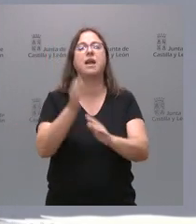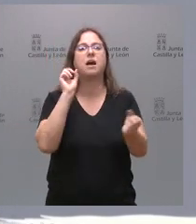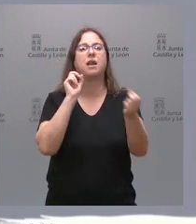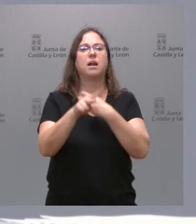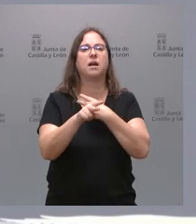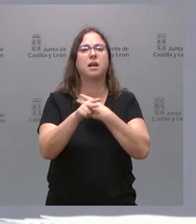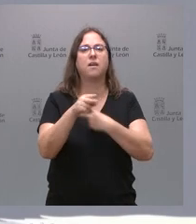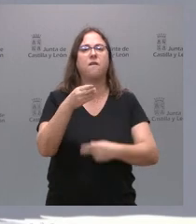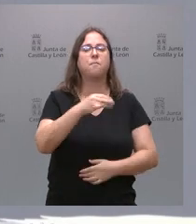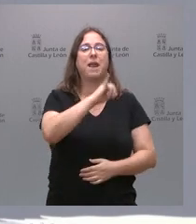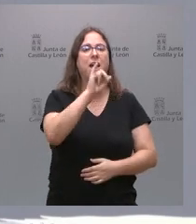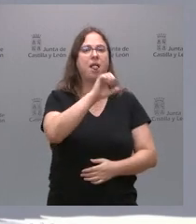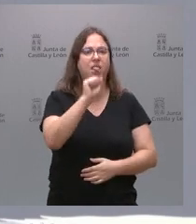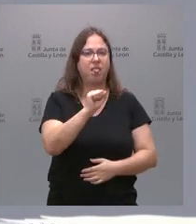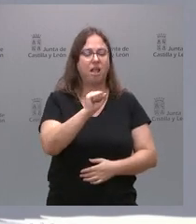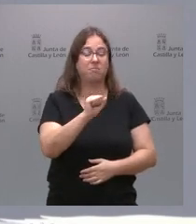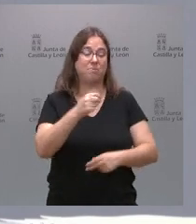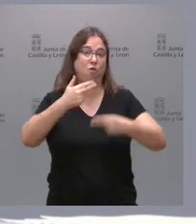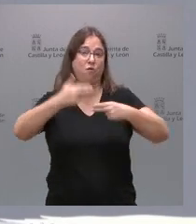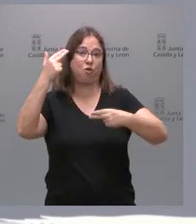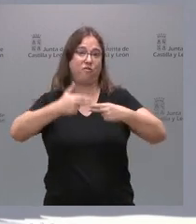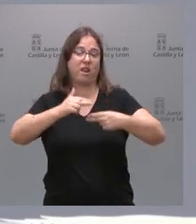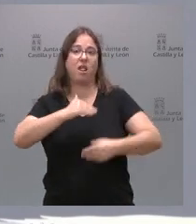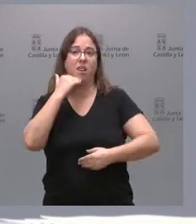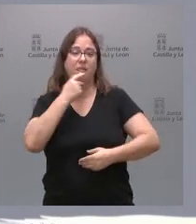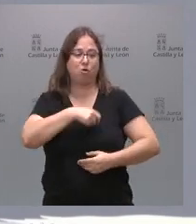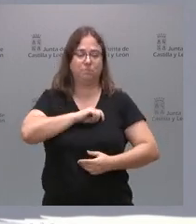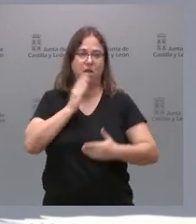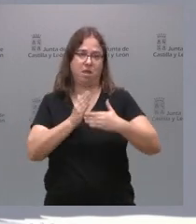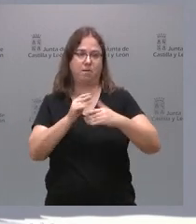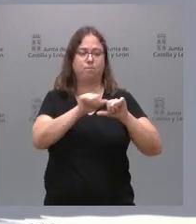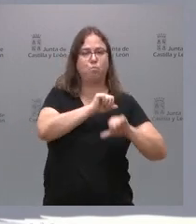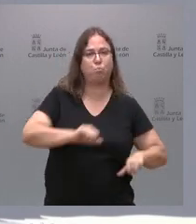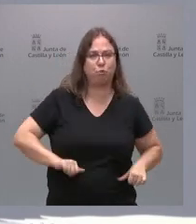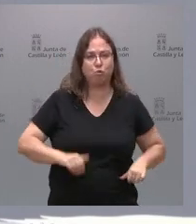entre braganza y la frontera con Zamora con España en Zamora